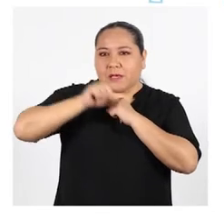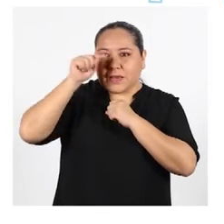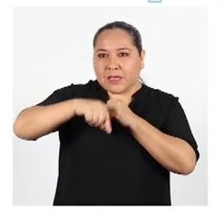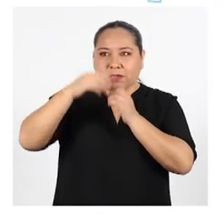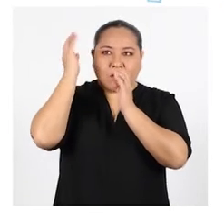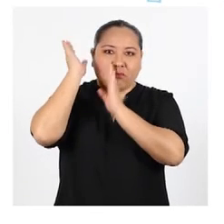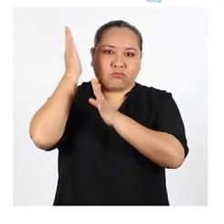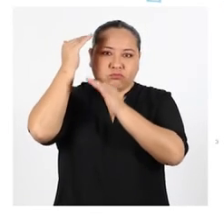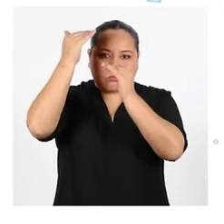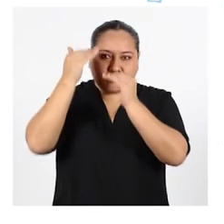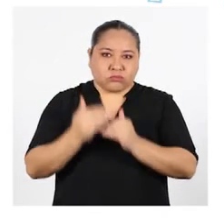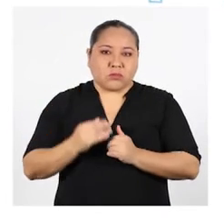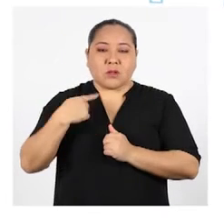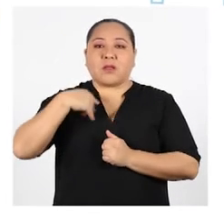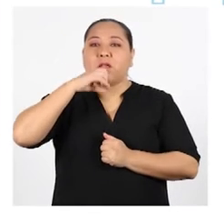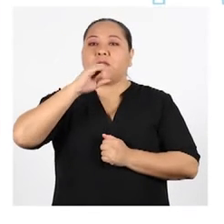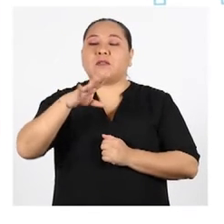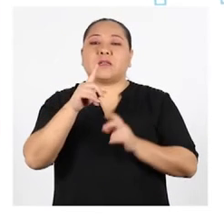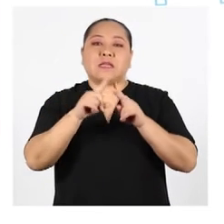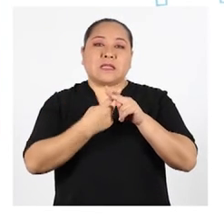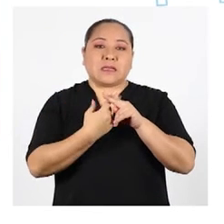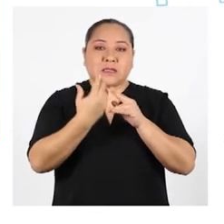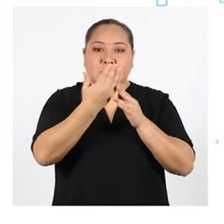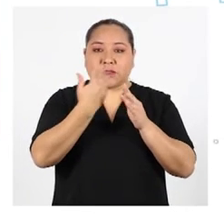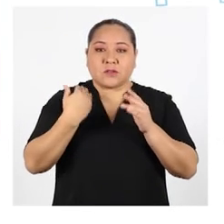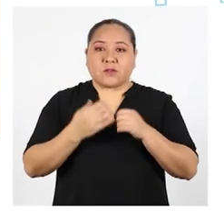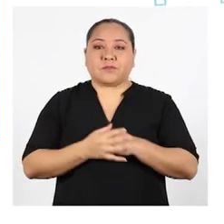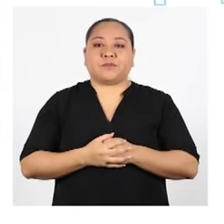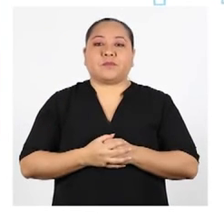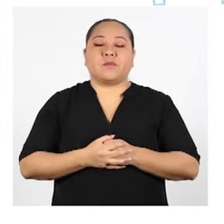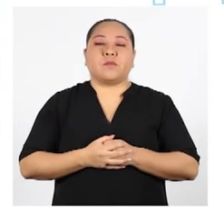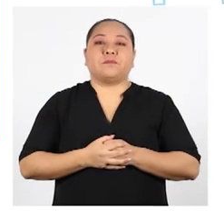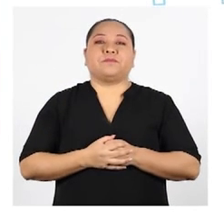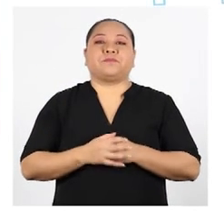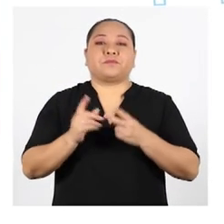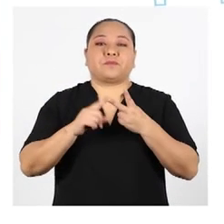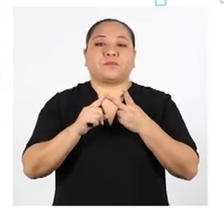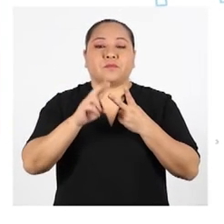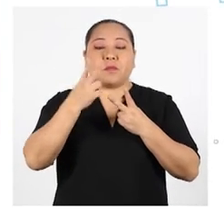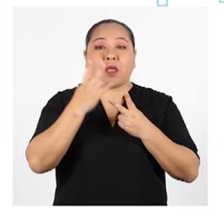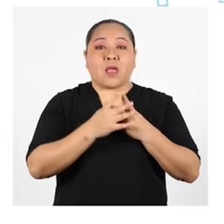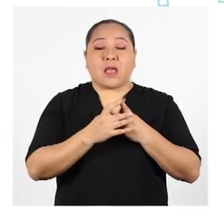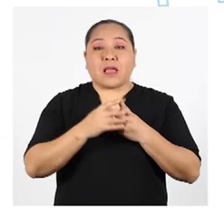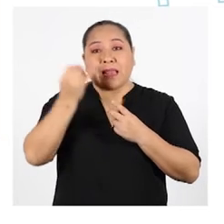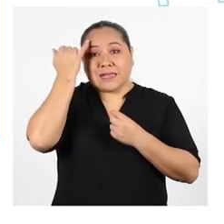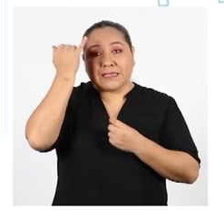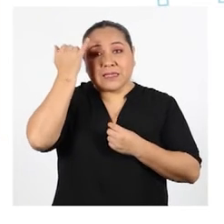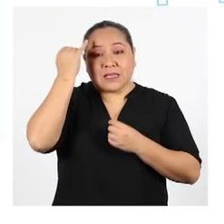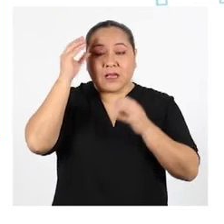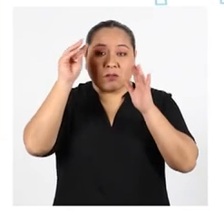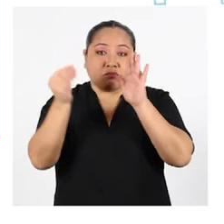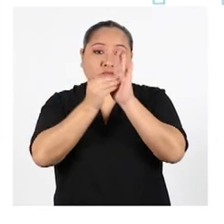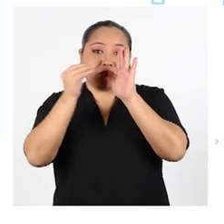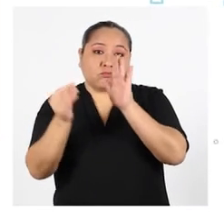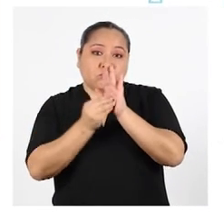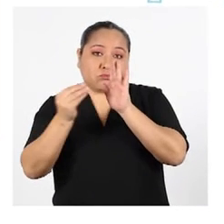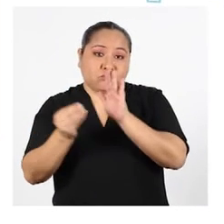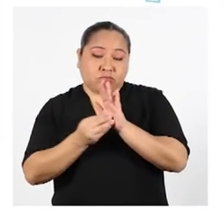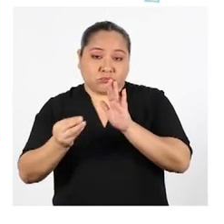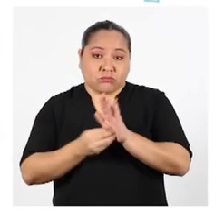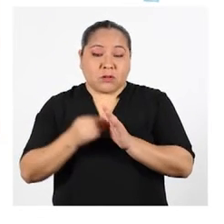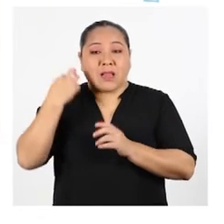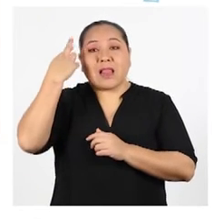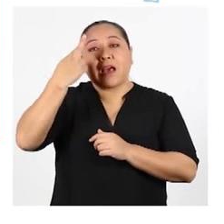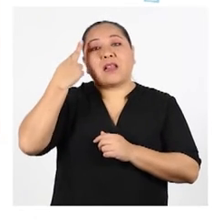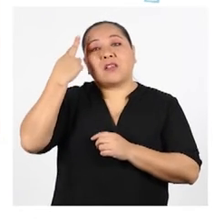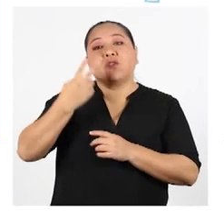el discurso, la cual es mencionada al inicio del discurso. Segundo, los argumentos conformados por las acciones